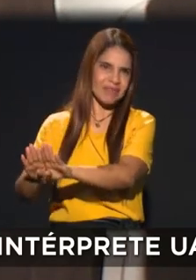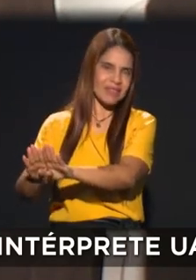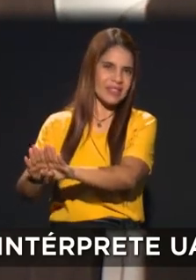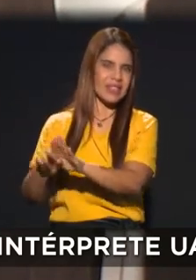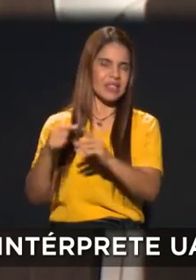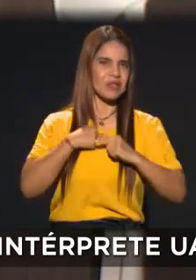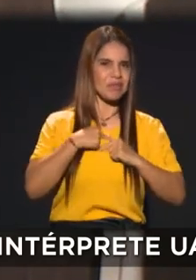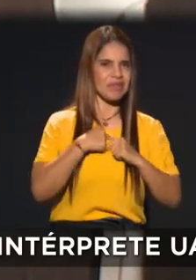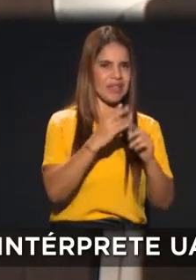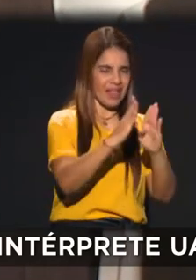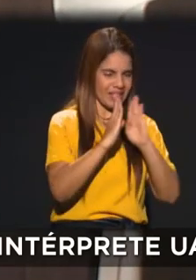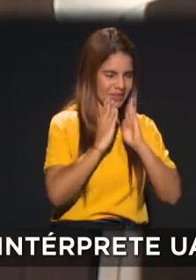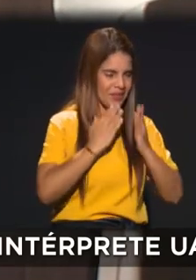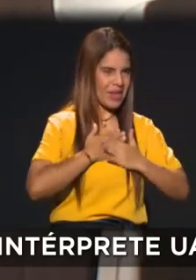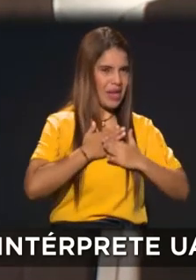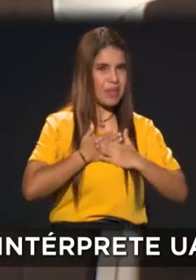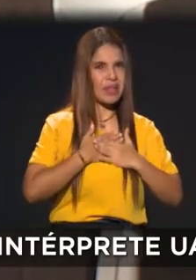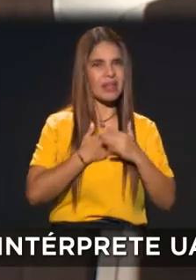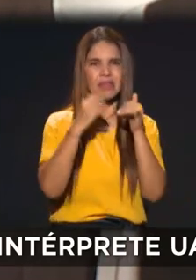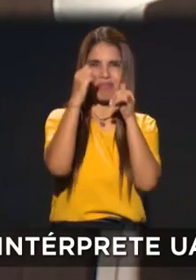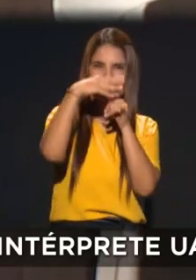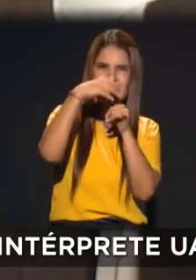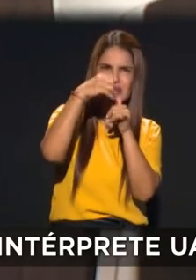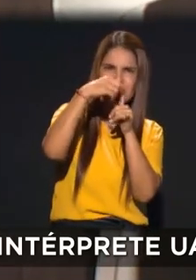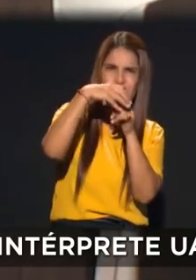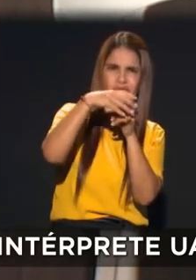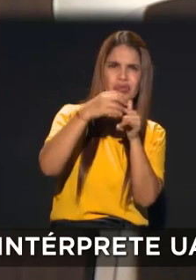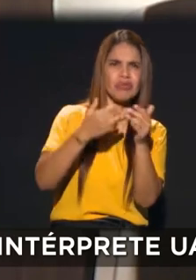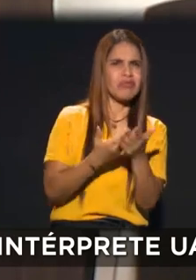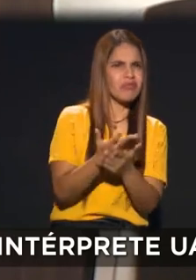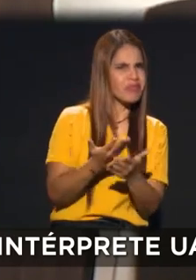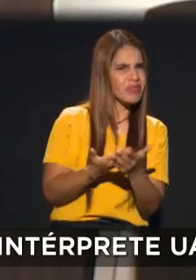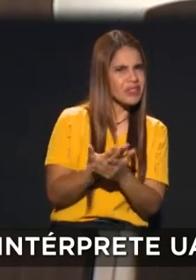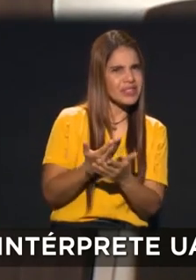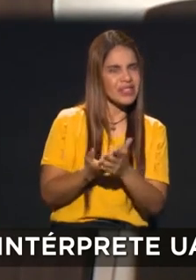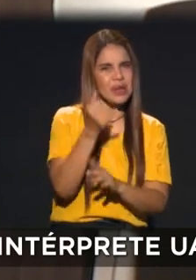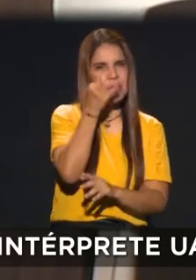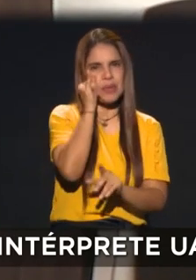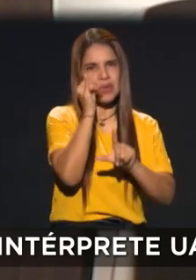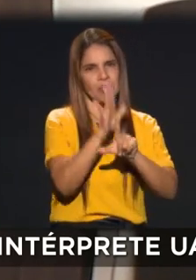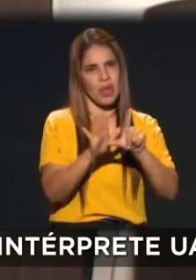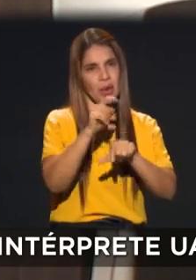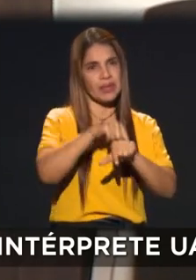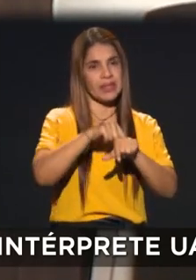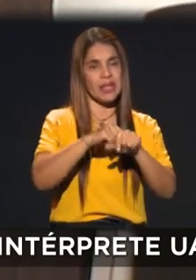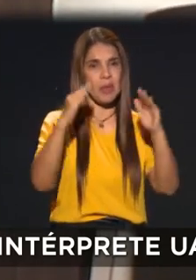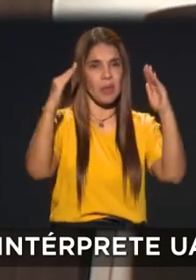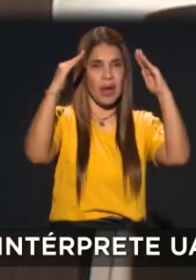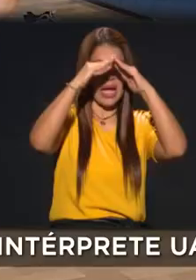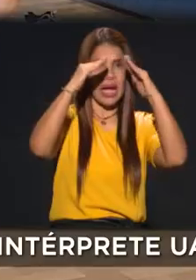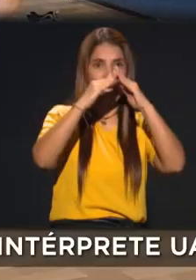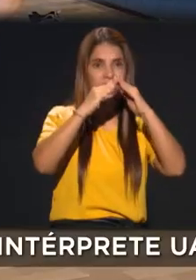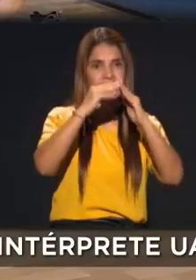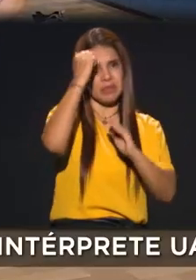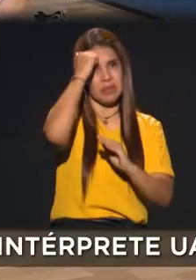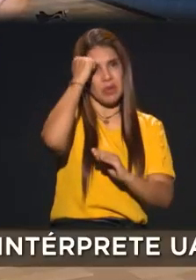poner videos en YouTube, hay muchas series de cosas que pueden hacer allí. Y este tiempo de cuarentena, que no sea solo para destacarnos